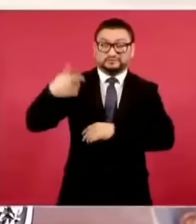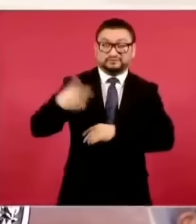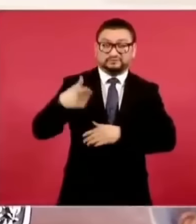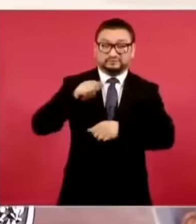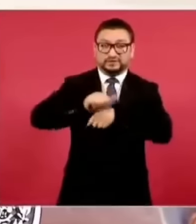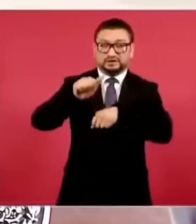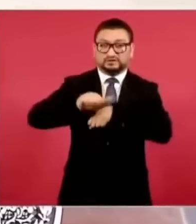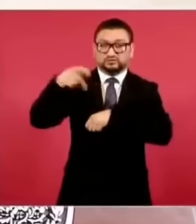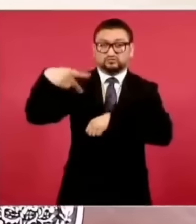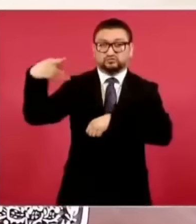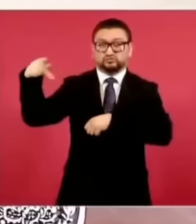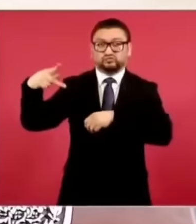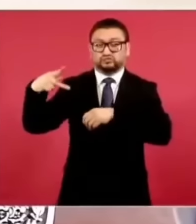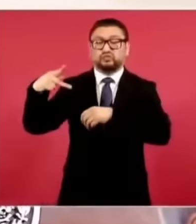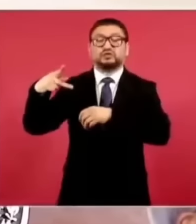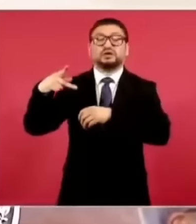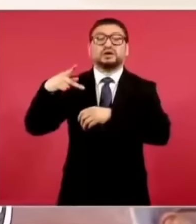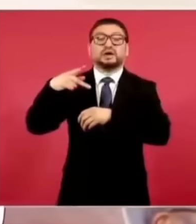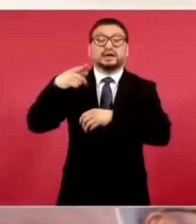las asume